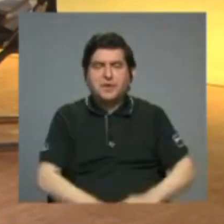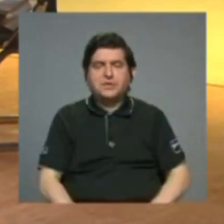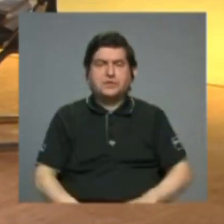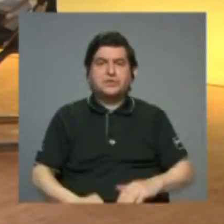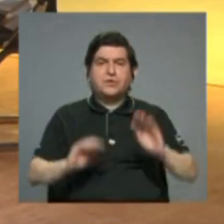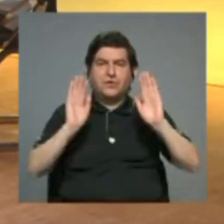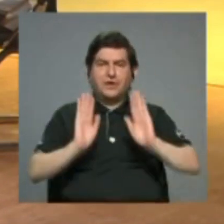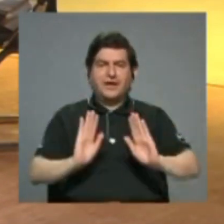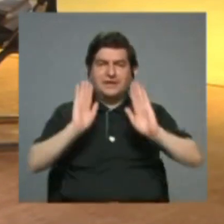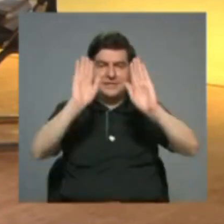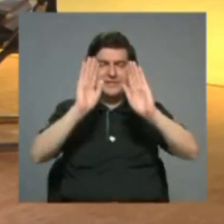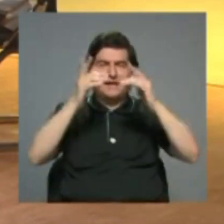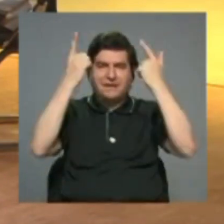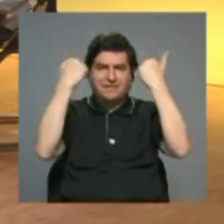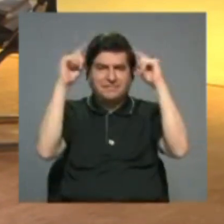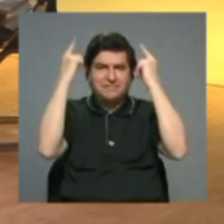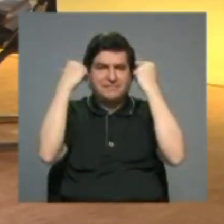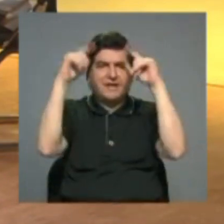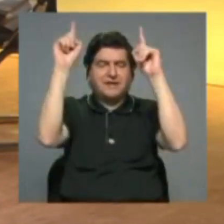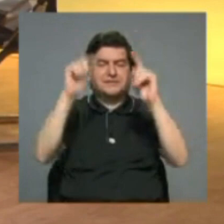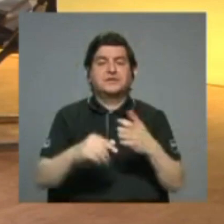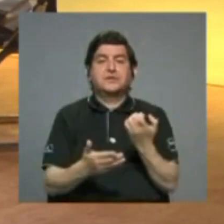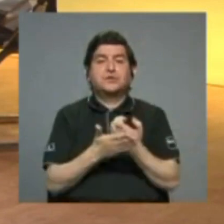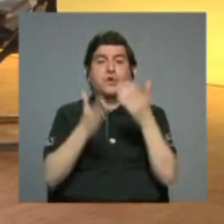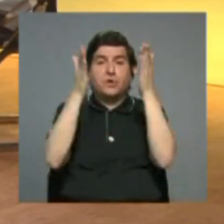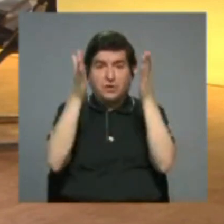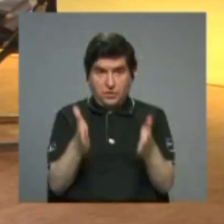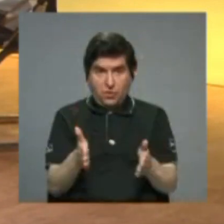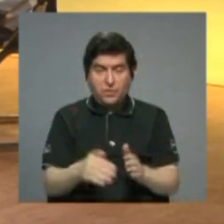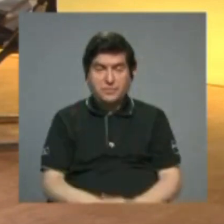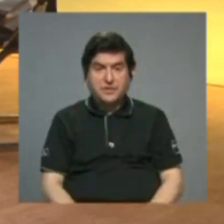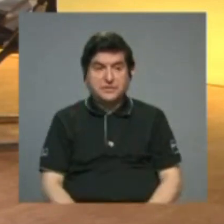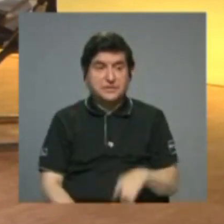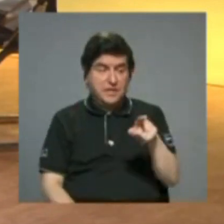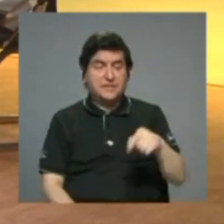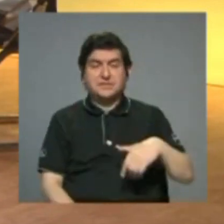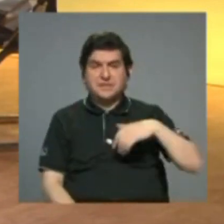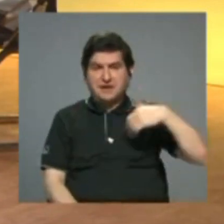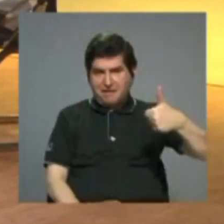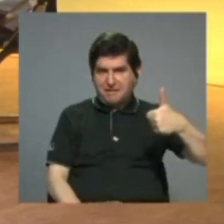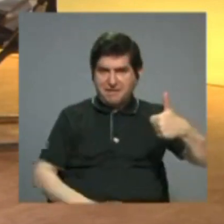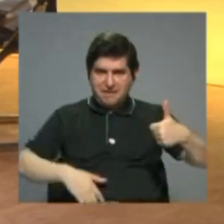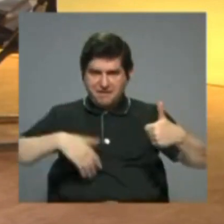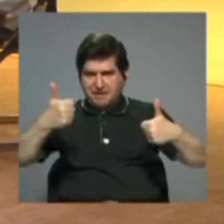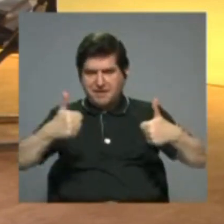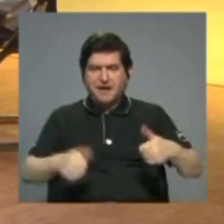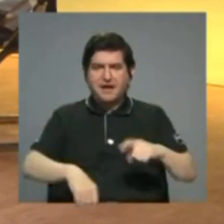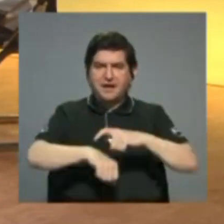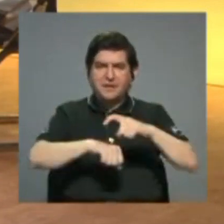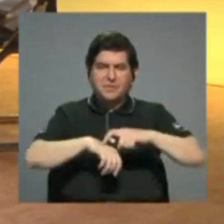de manera que para los economistas, repito, esto de ganar con asociarse,